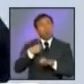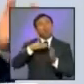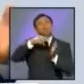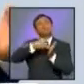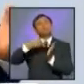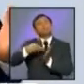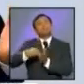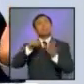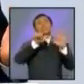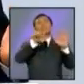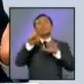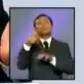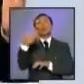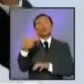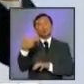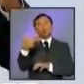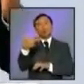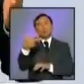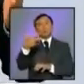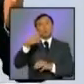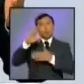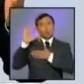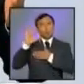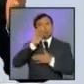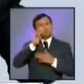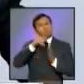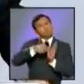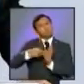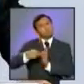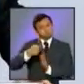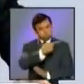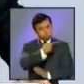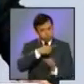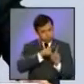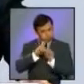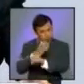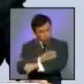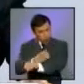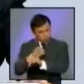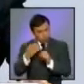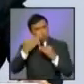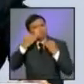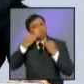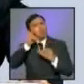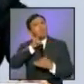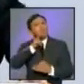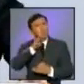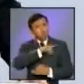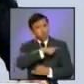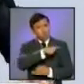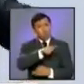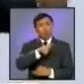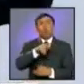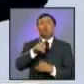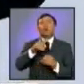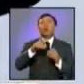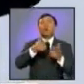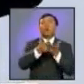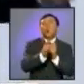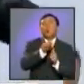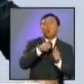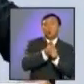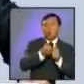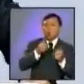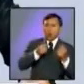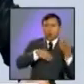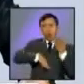eran veintitantos Entonces cuando me plantea algo así Josefina Pues no le creo